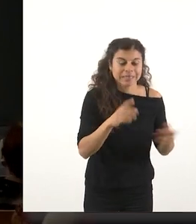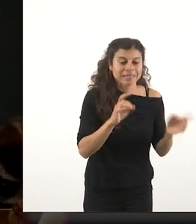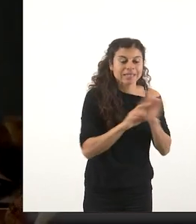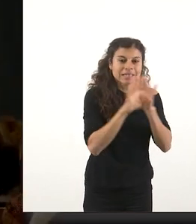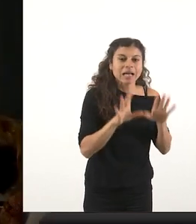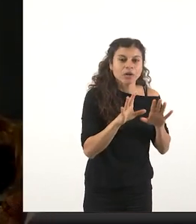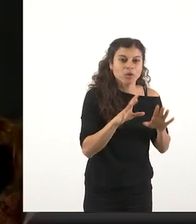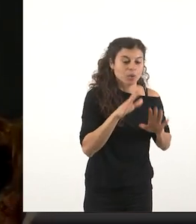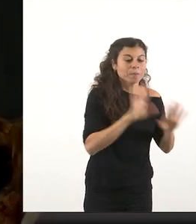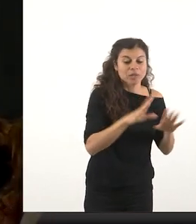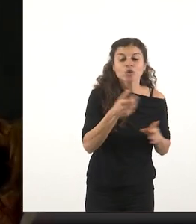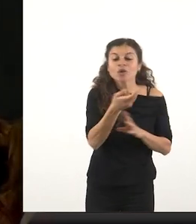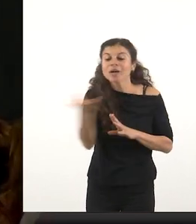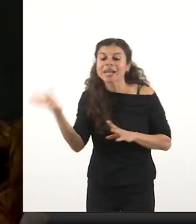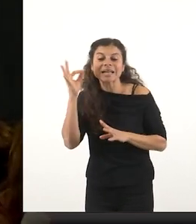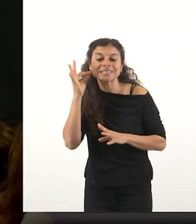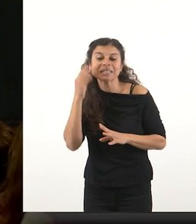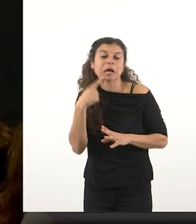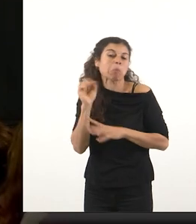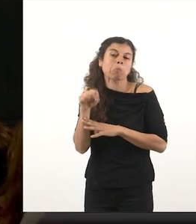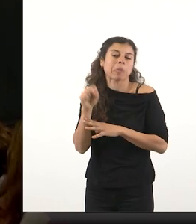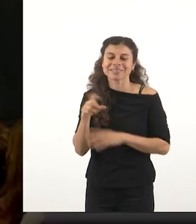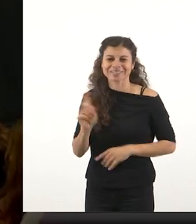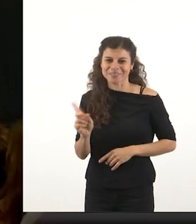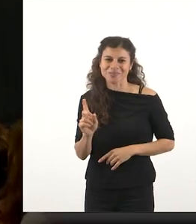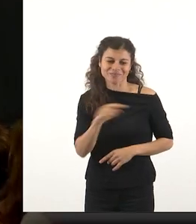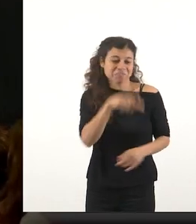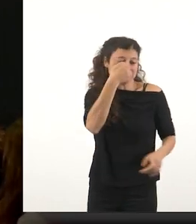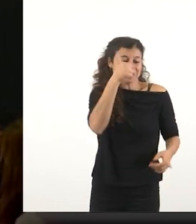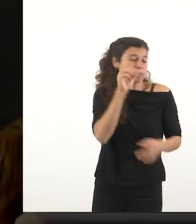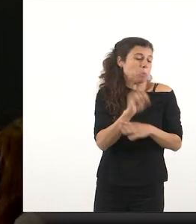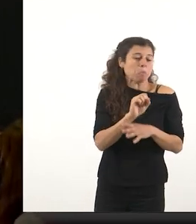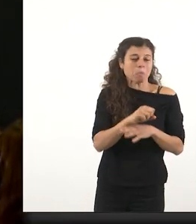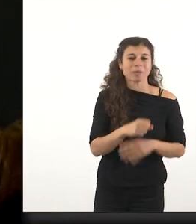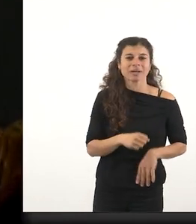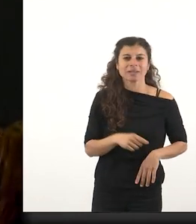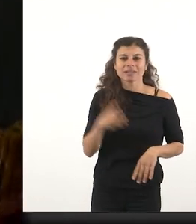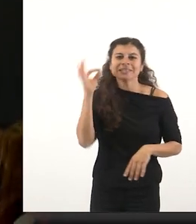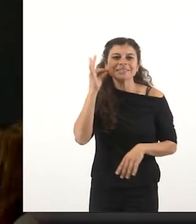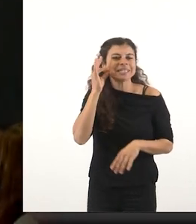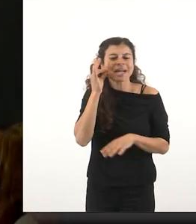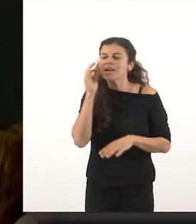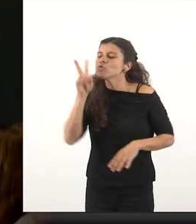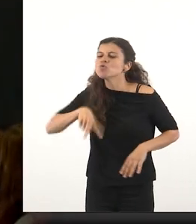Claro, pero que una chica no me dice qué pasa. Que una chica nunca me dice qué pasa. Nunca. Jamás.